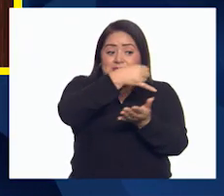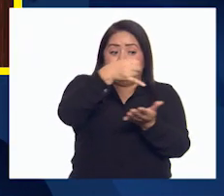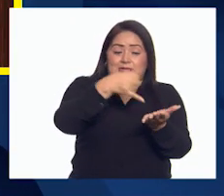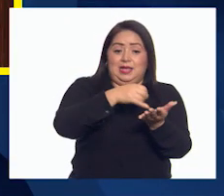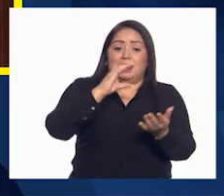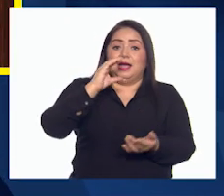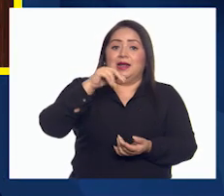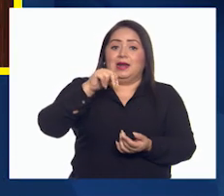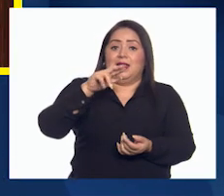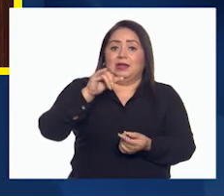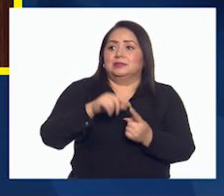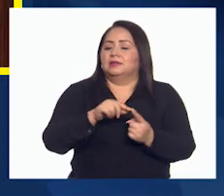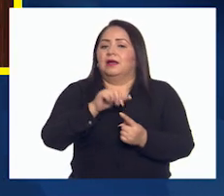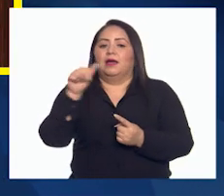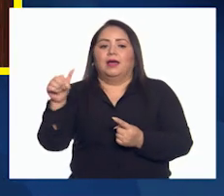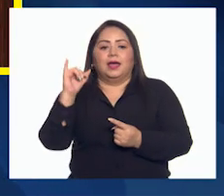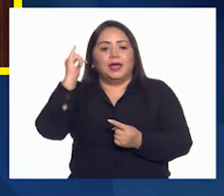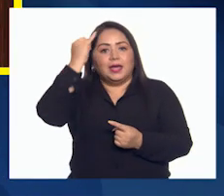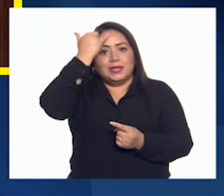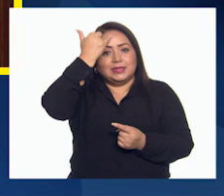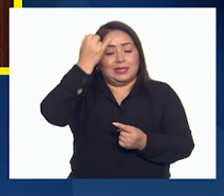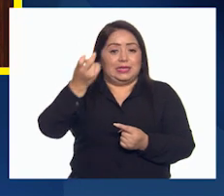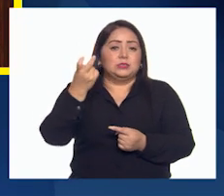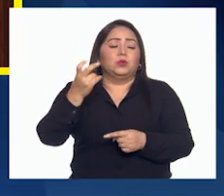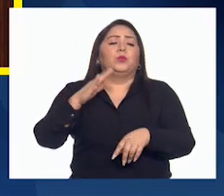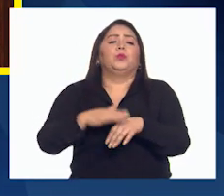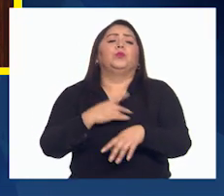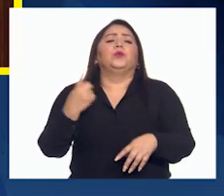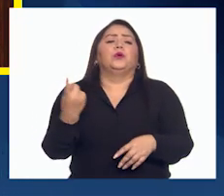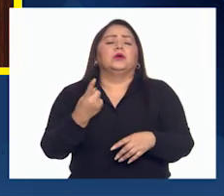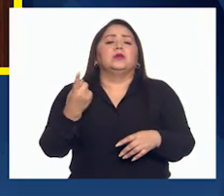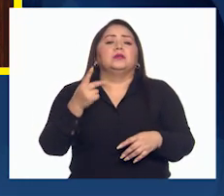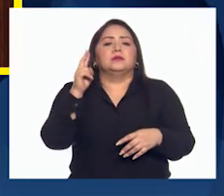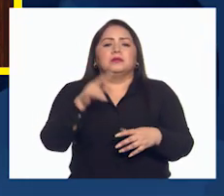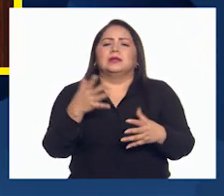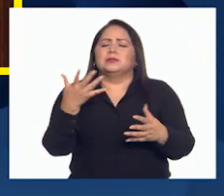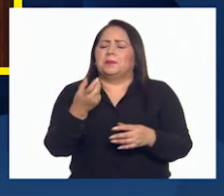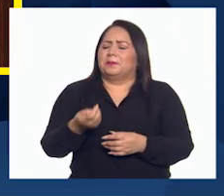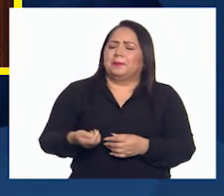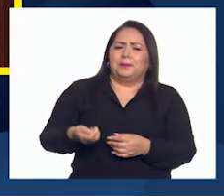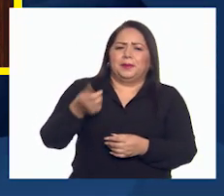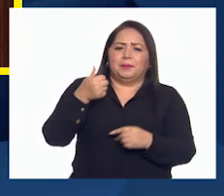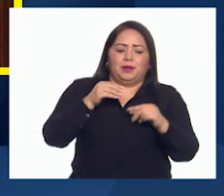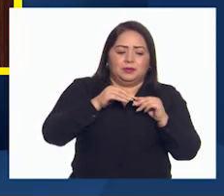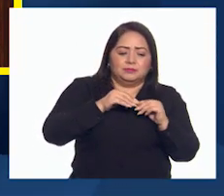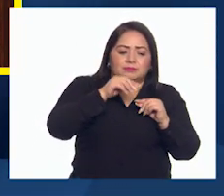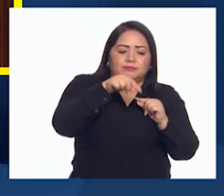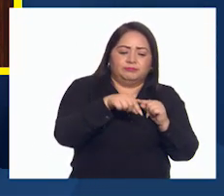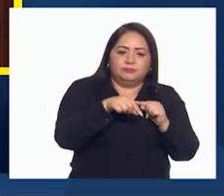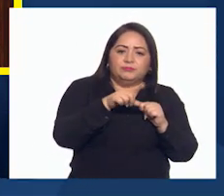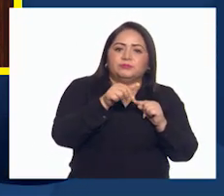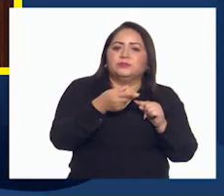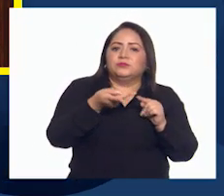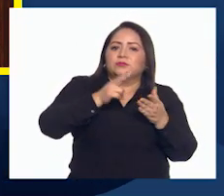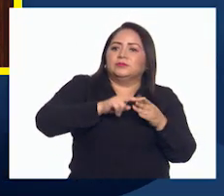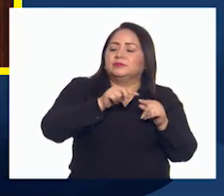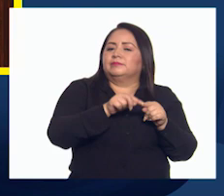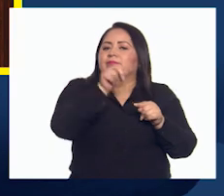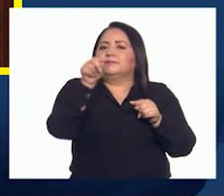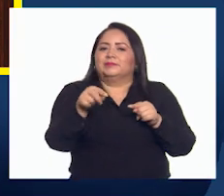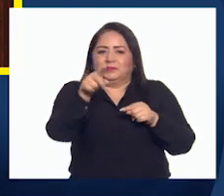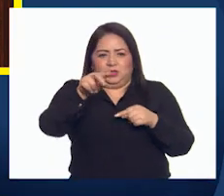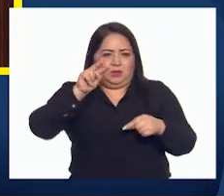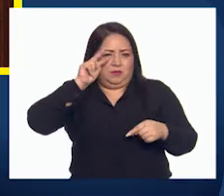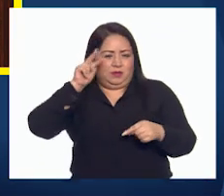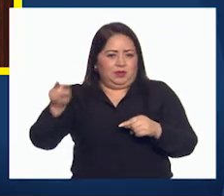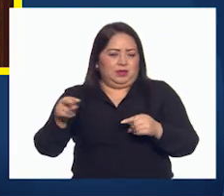de Canarias a las Indias. Esto es porque se hizo una primera escala en las Islas Canarias. Vamos a